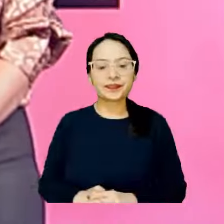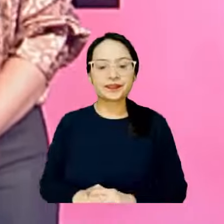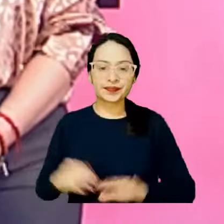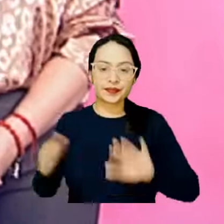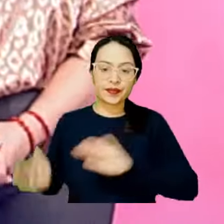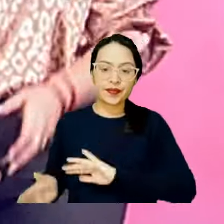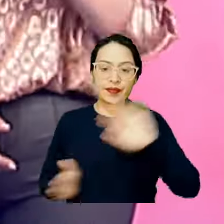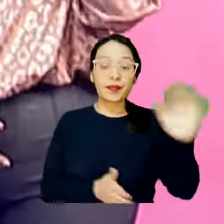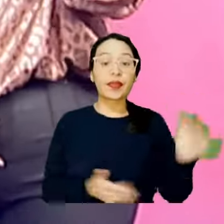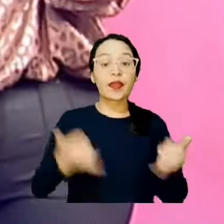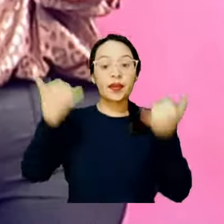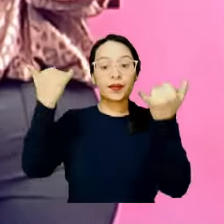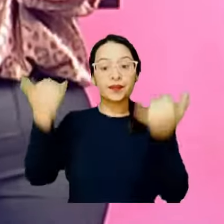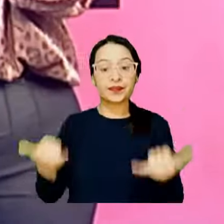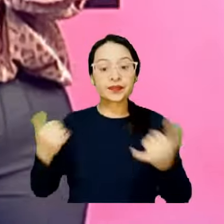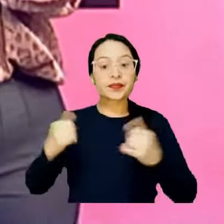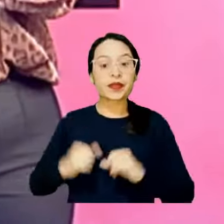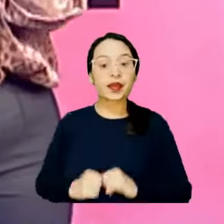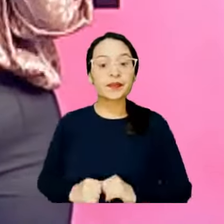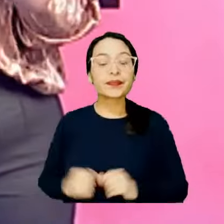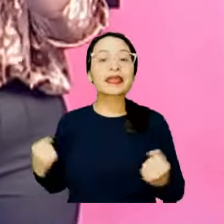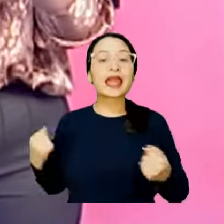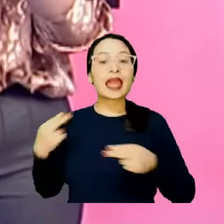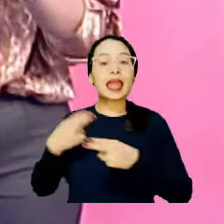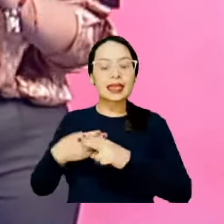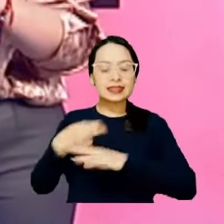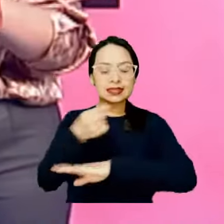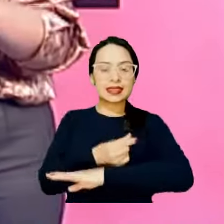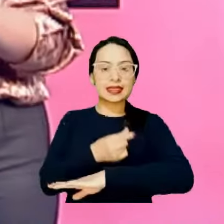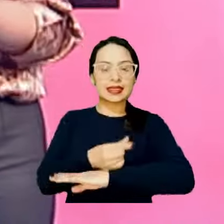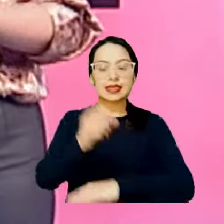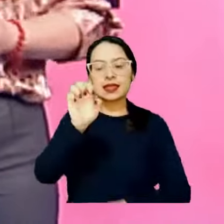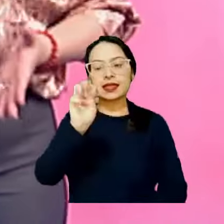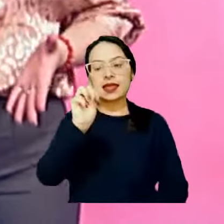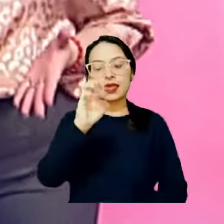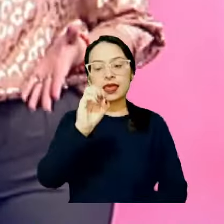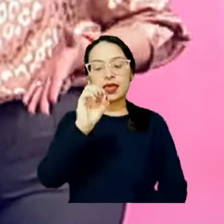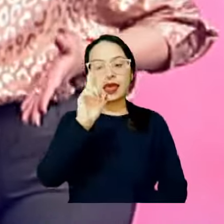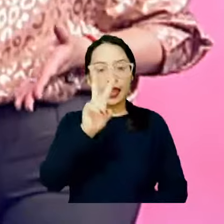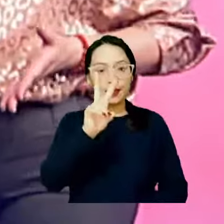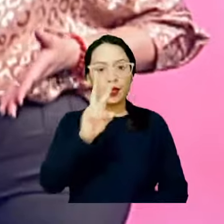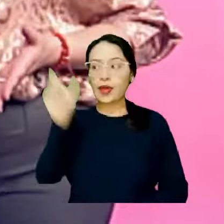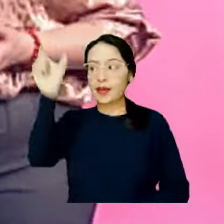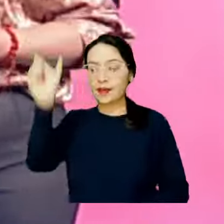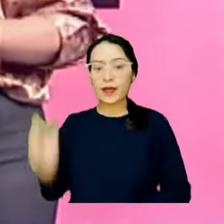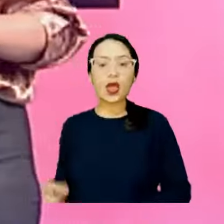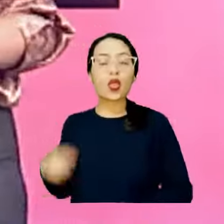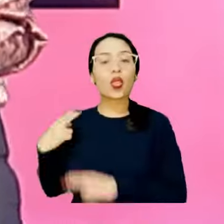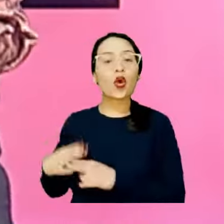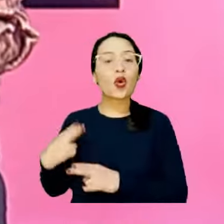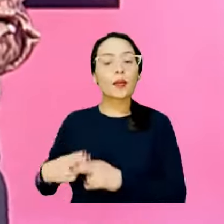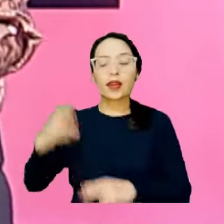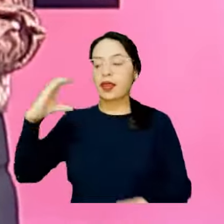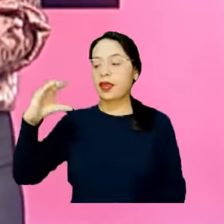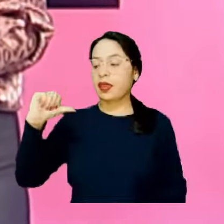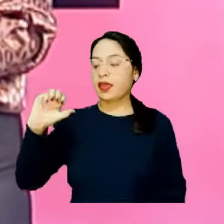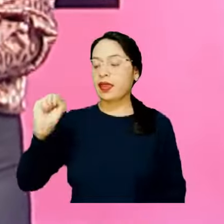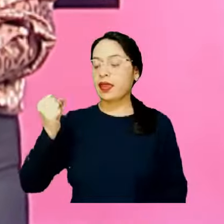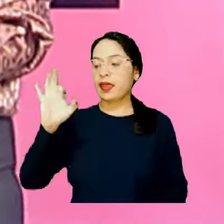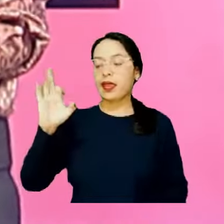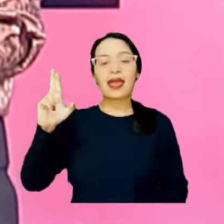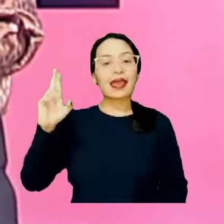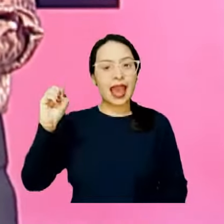Castro, ex gerente del MOFP, quien pues su nombre ha sido mencionado por parte de la actual administración en torno a el caso